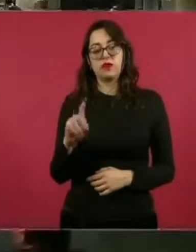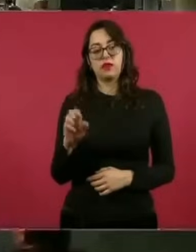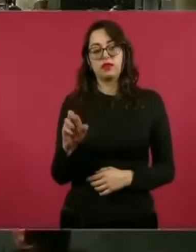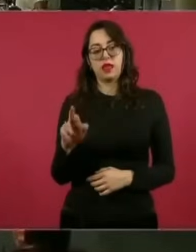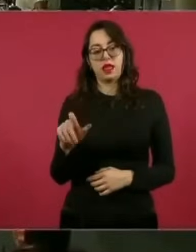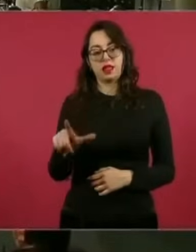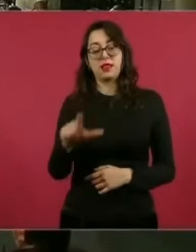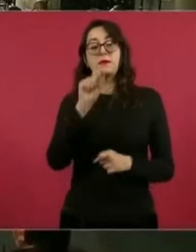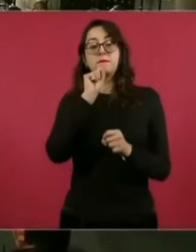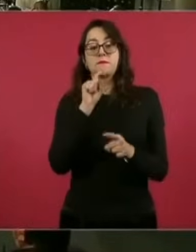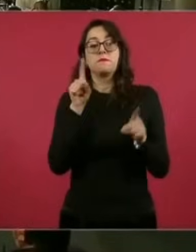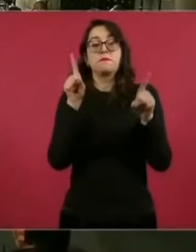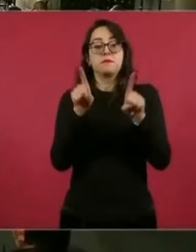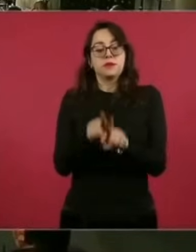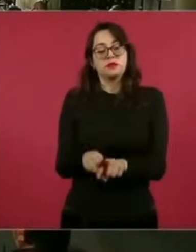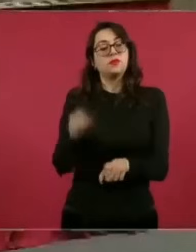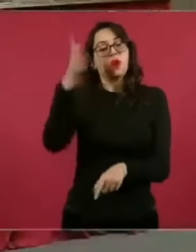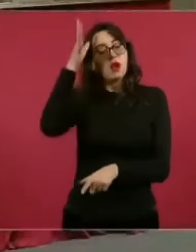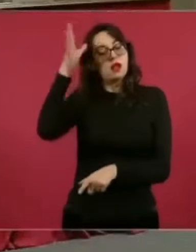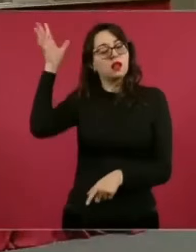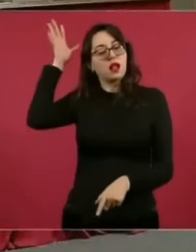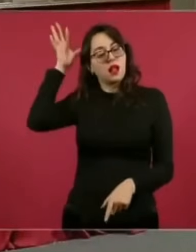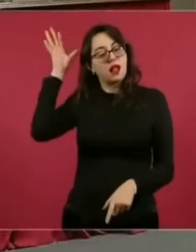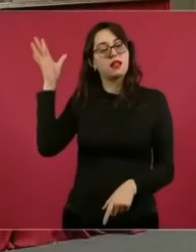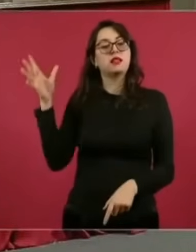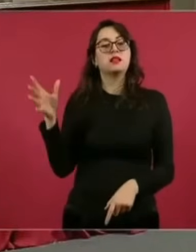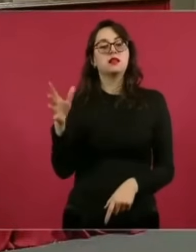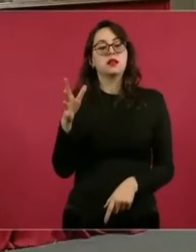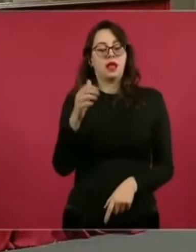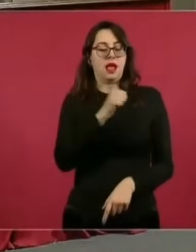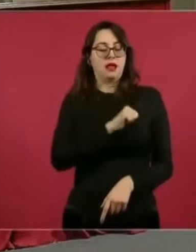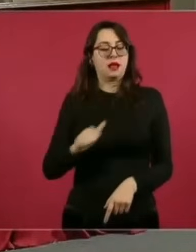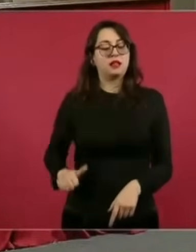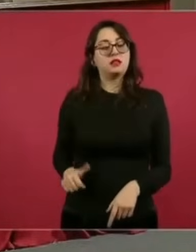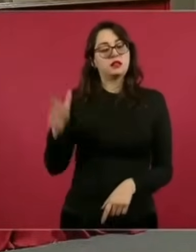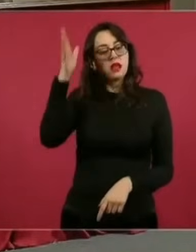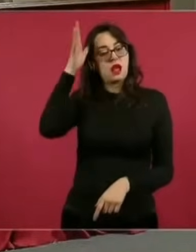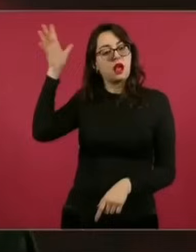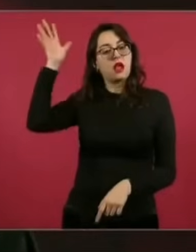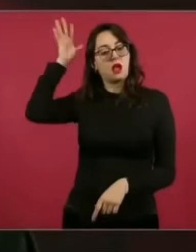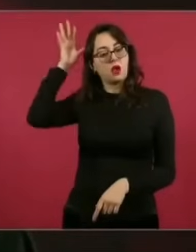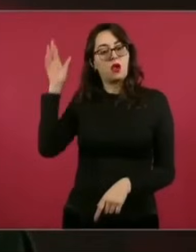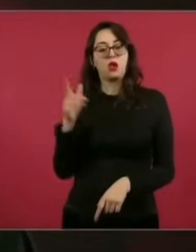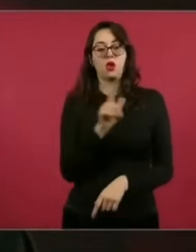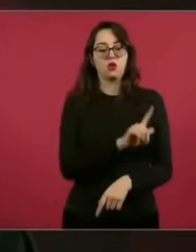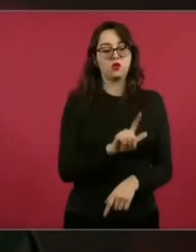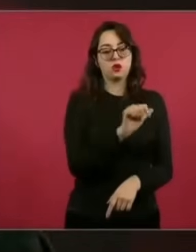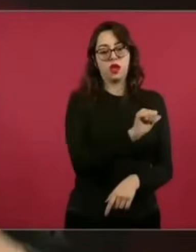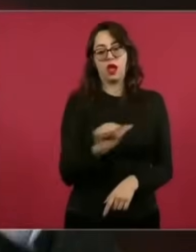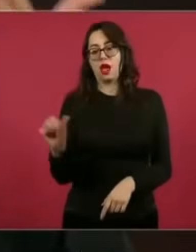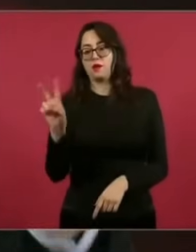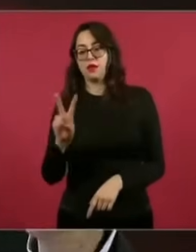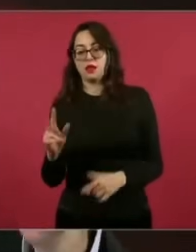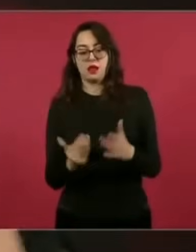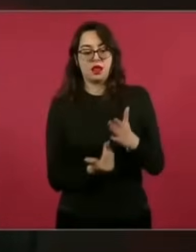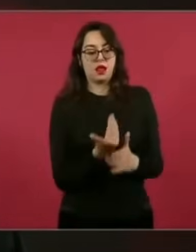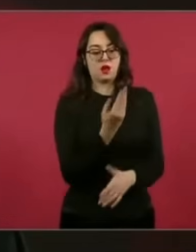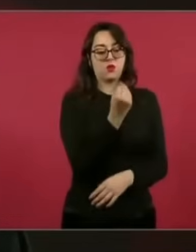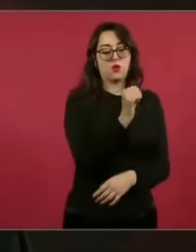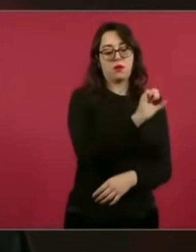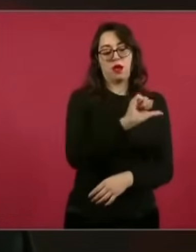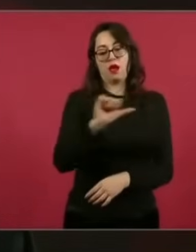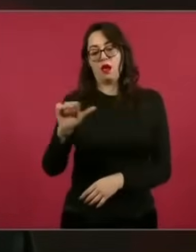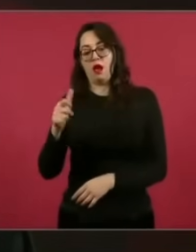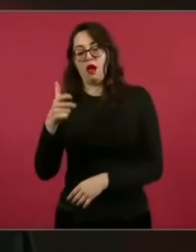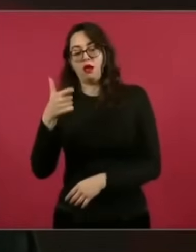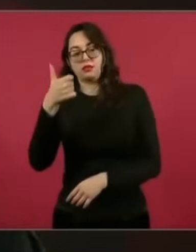102, Colonia Juárez, en la Alcaldía Cuauhtémoc, de lunes a viernes, en atención de oficina de 9 a 18 horas, pero por los otros